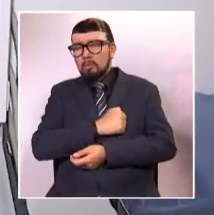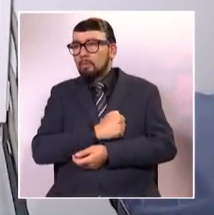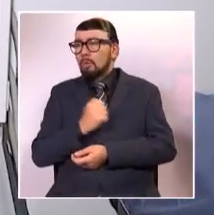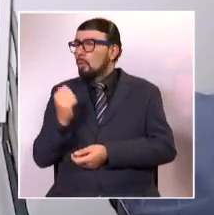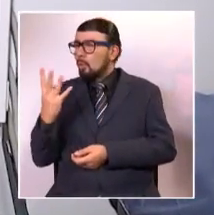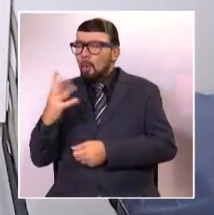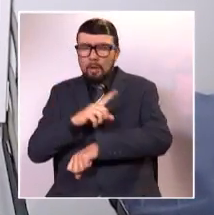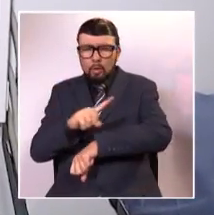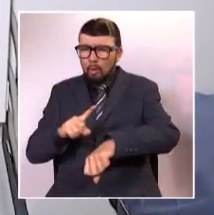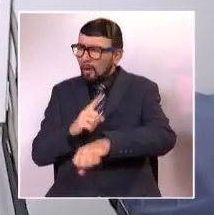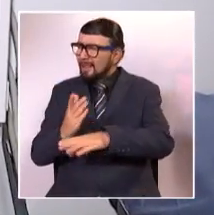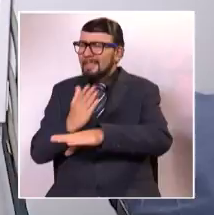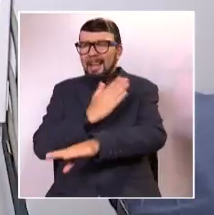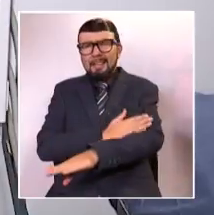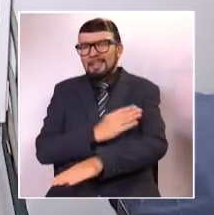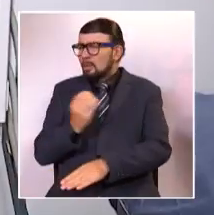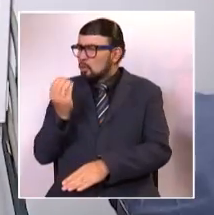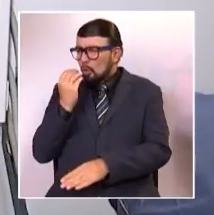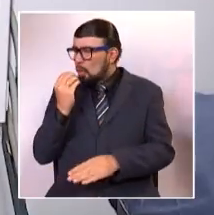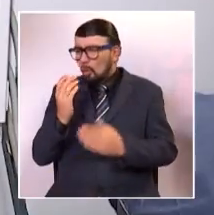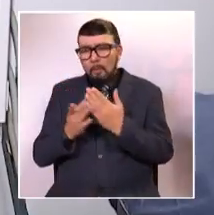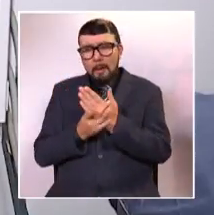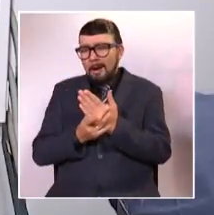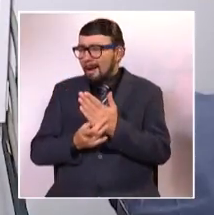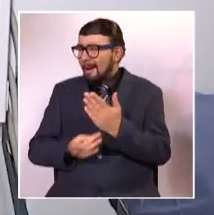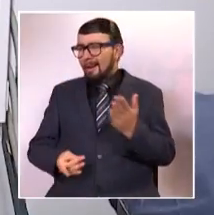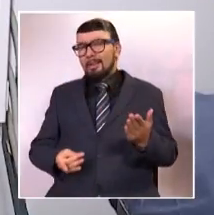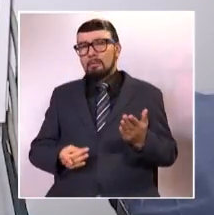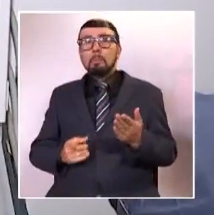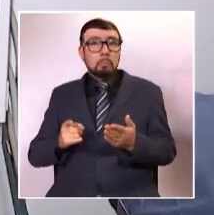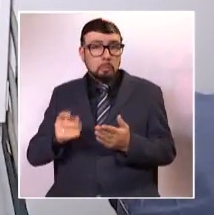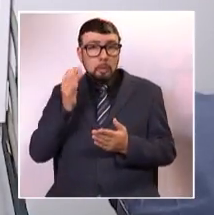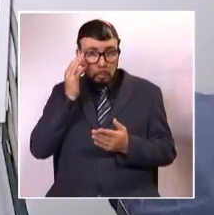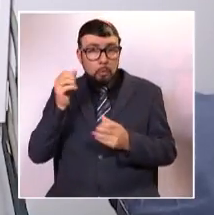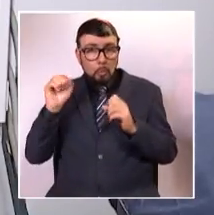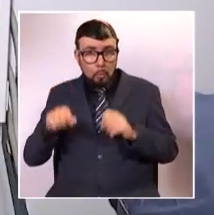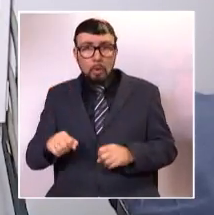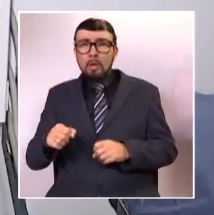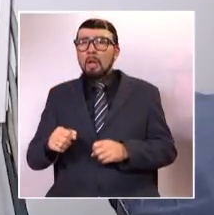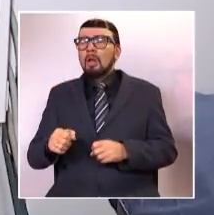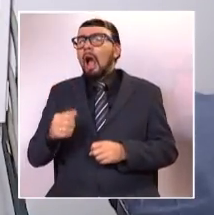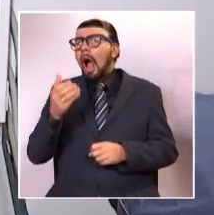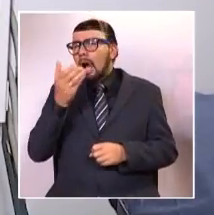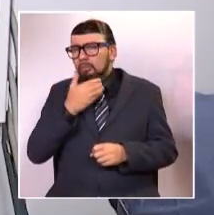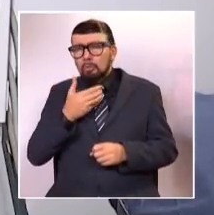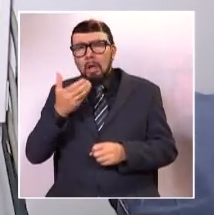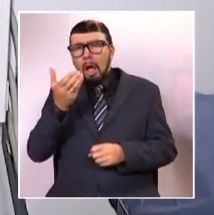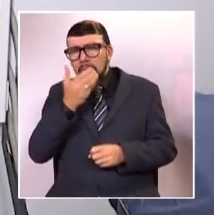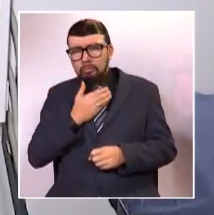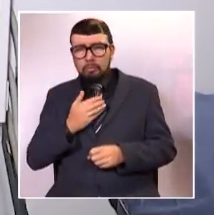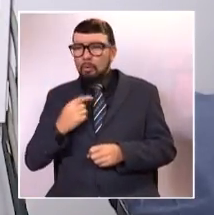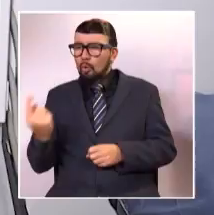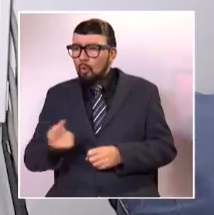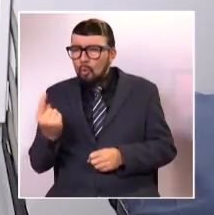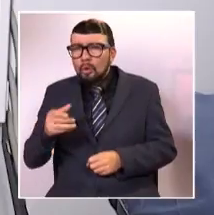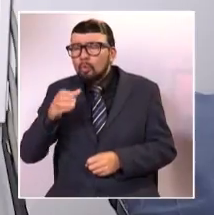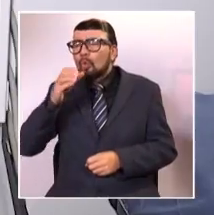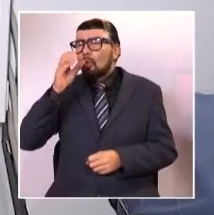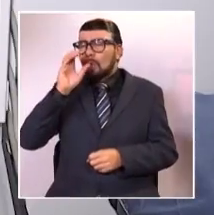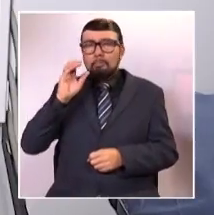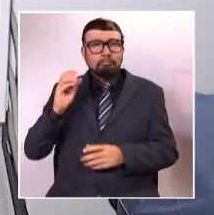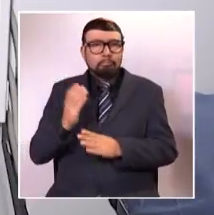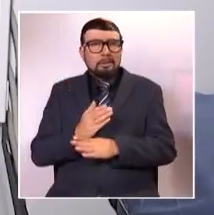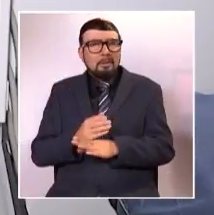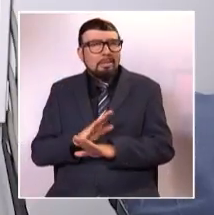4 horas antes no consuma grasa, puede consumir algunos jugos, algunas frutas sin ningún problema, pues porque muchas